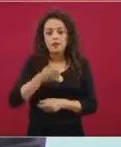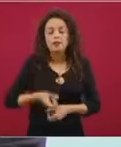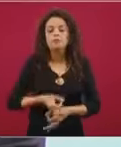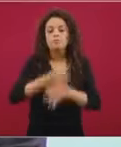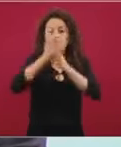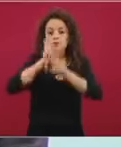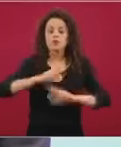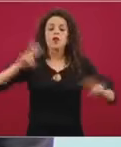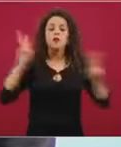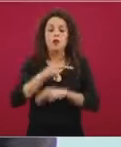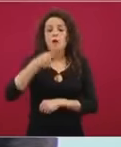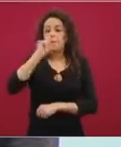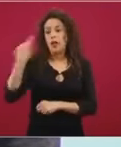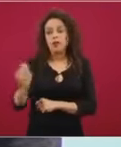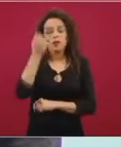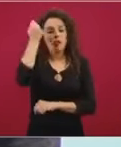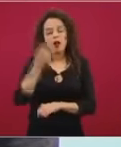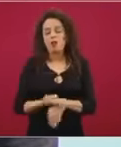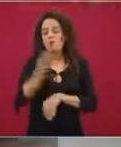era una tecnología muy diferente.